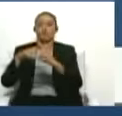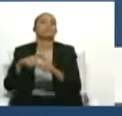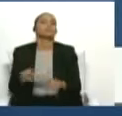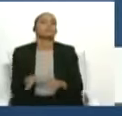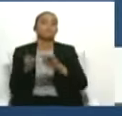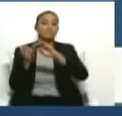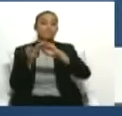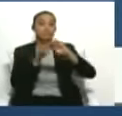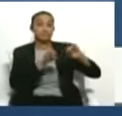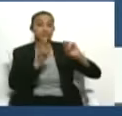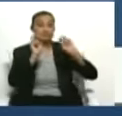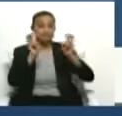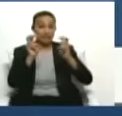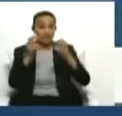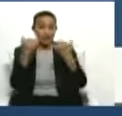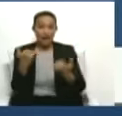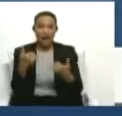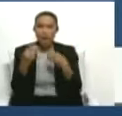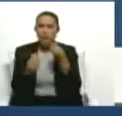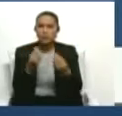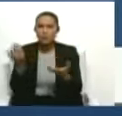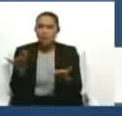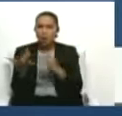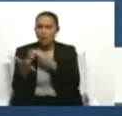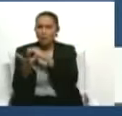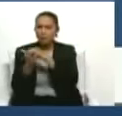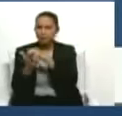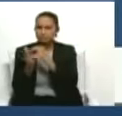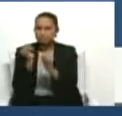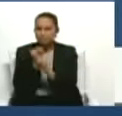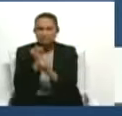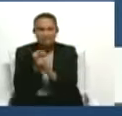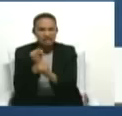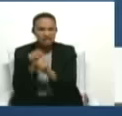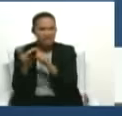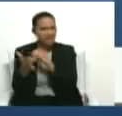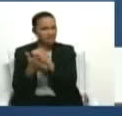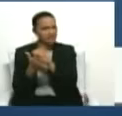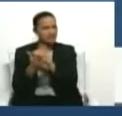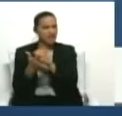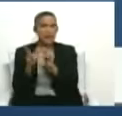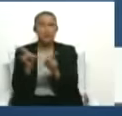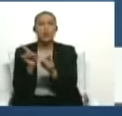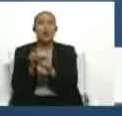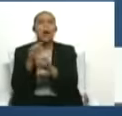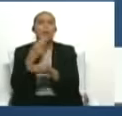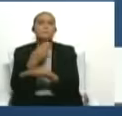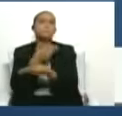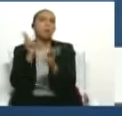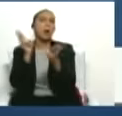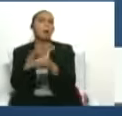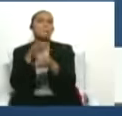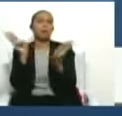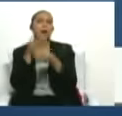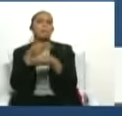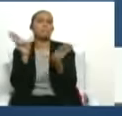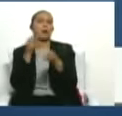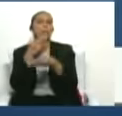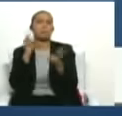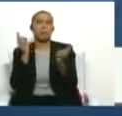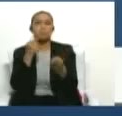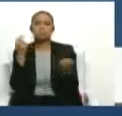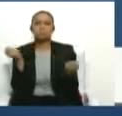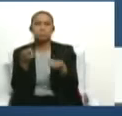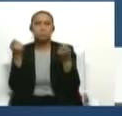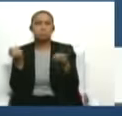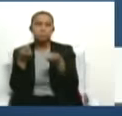digitales que desinforman, lamentablemente, incluso sin pensar en el daño que puedan causarle a quienes